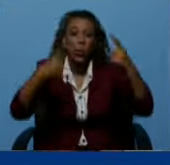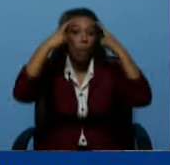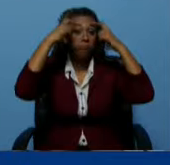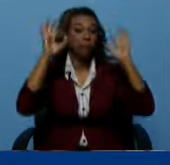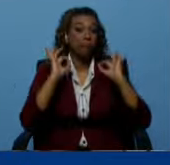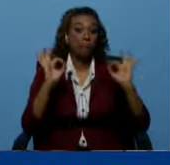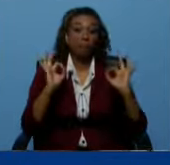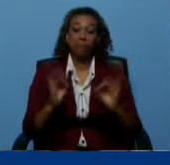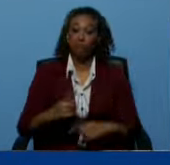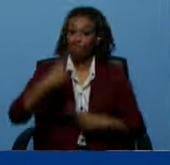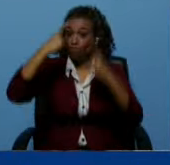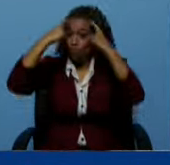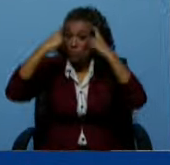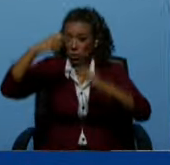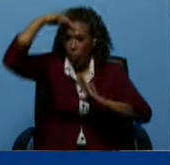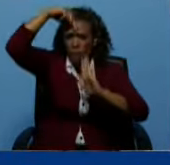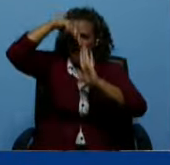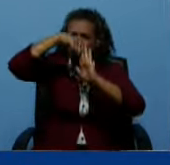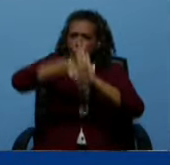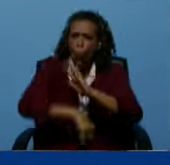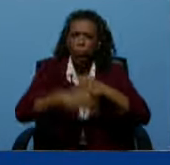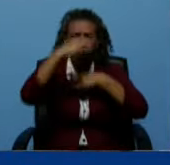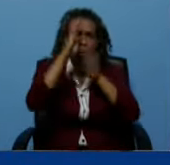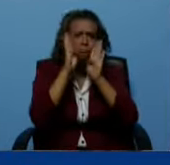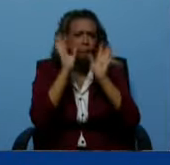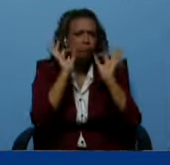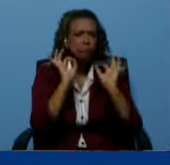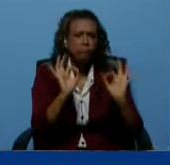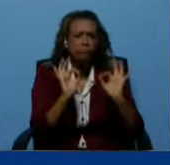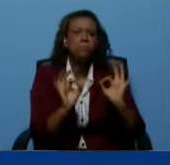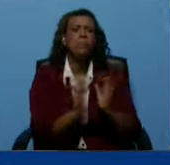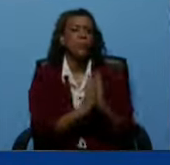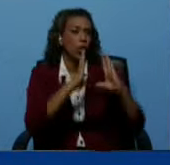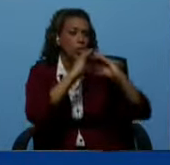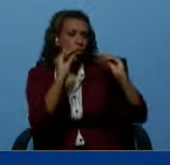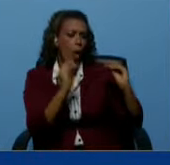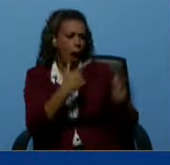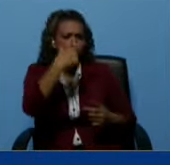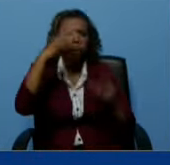lujo, un personal de atención